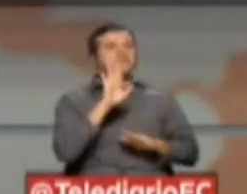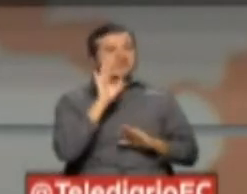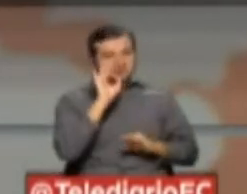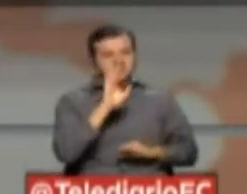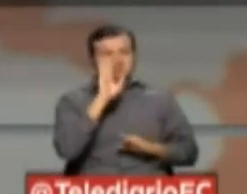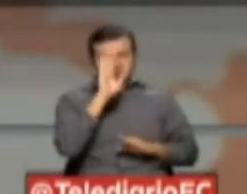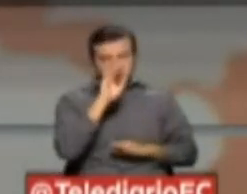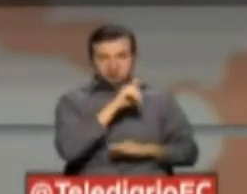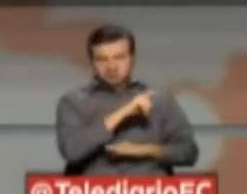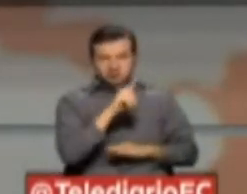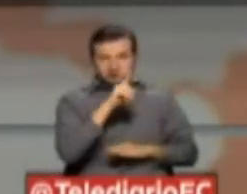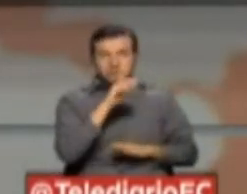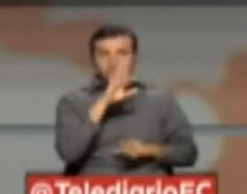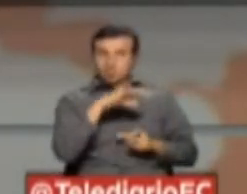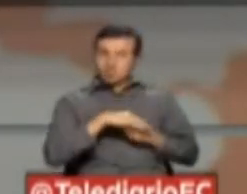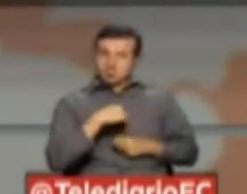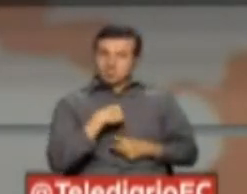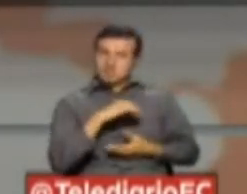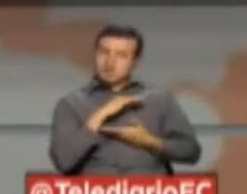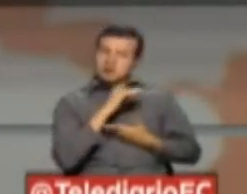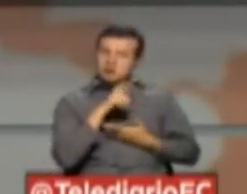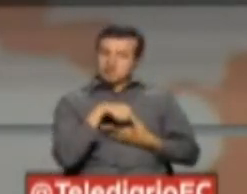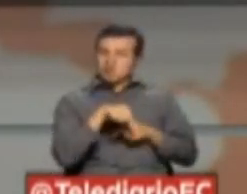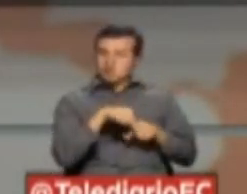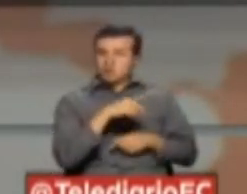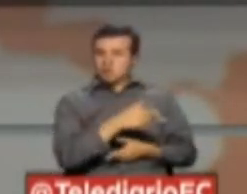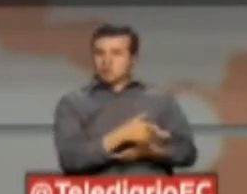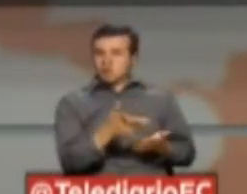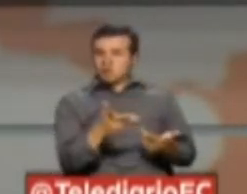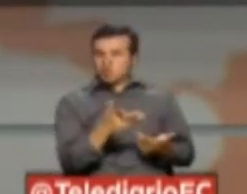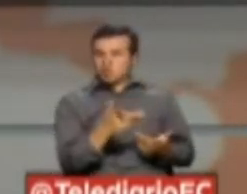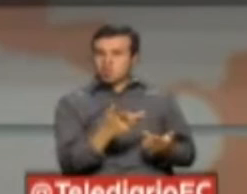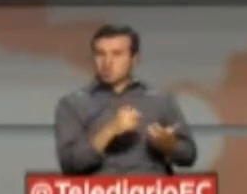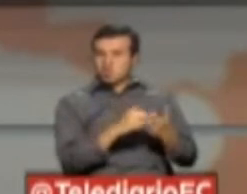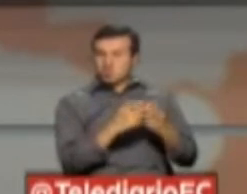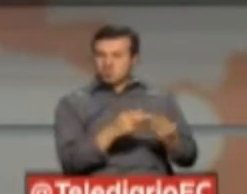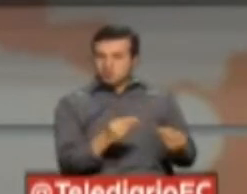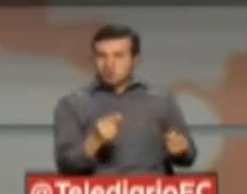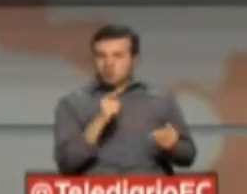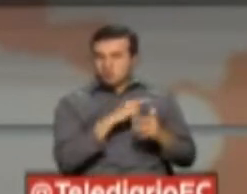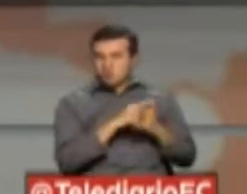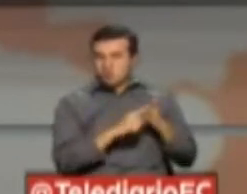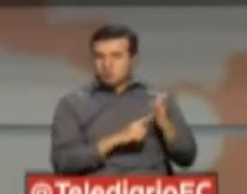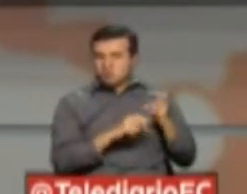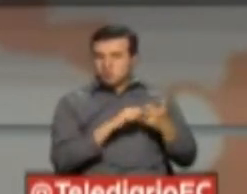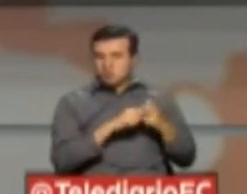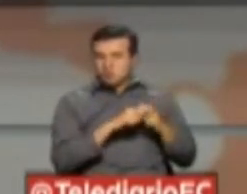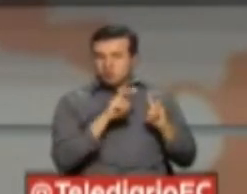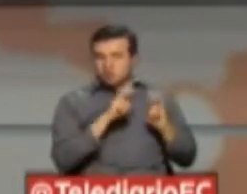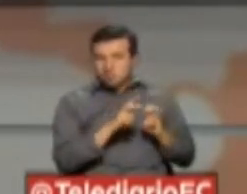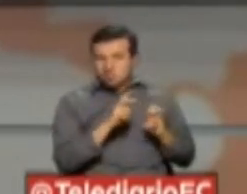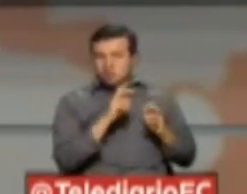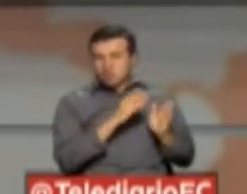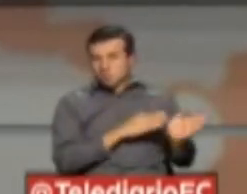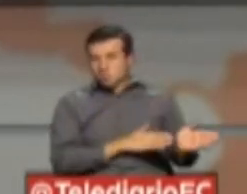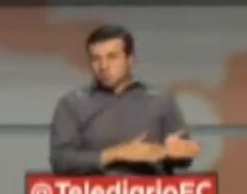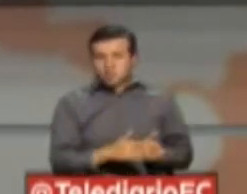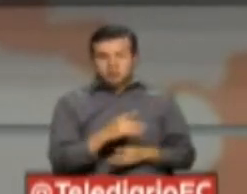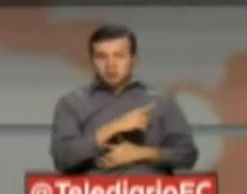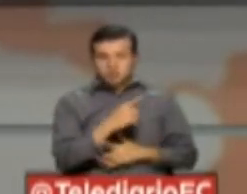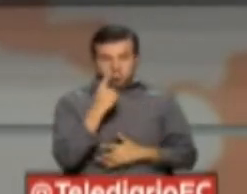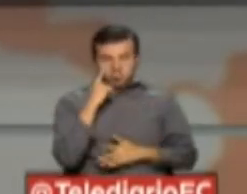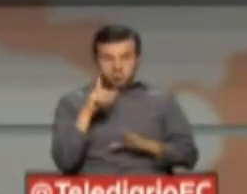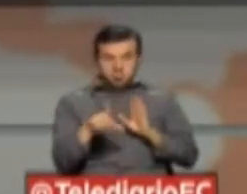darles viabilidad o solución a ciertos temas que se pueden dar en tanto y en cuanto estén